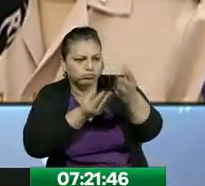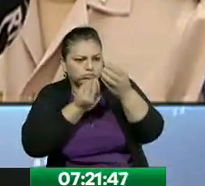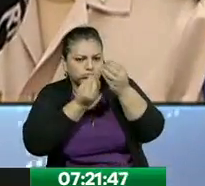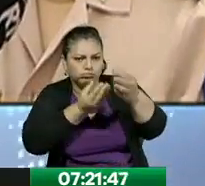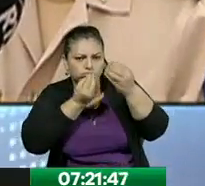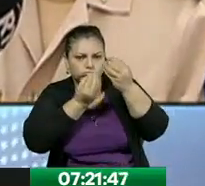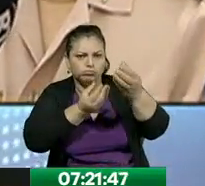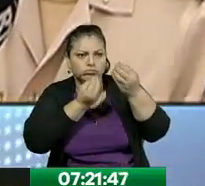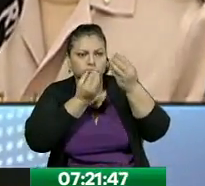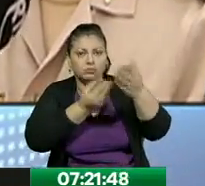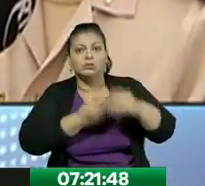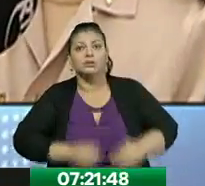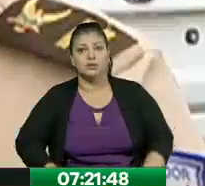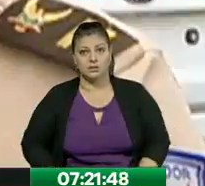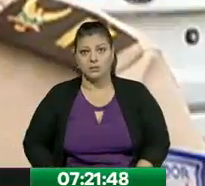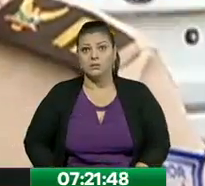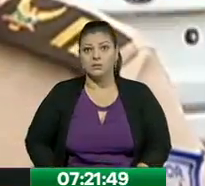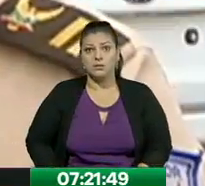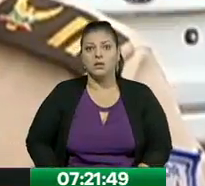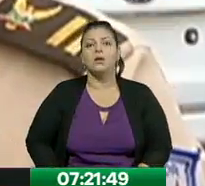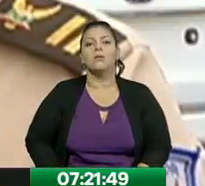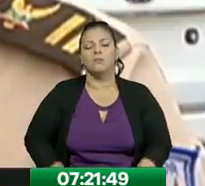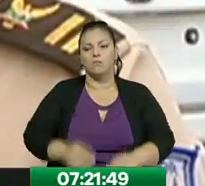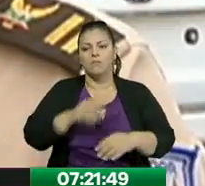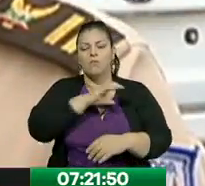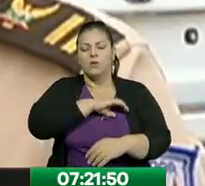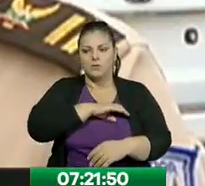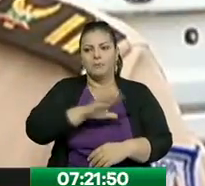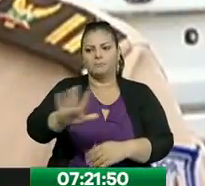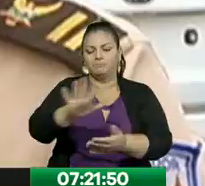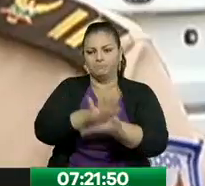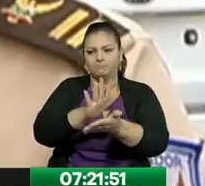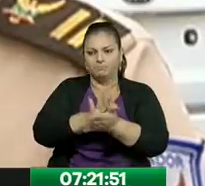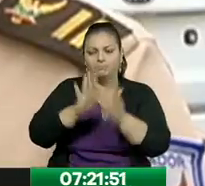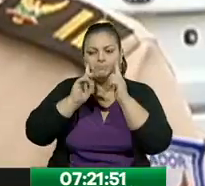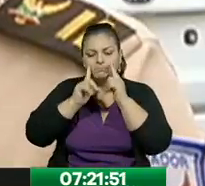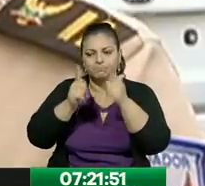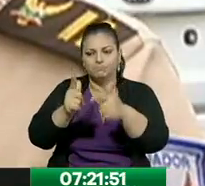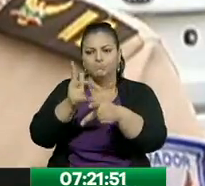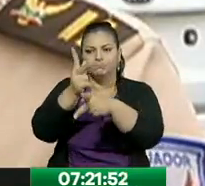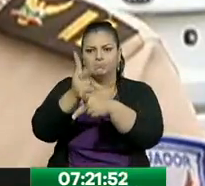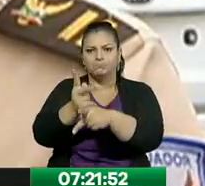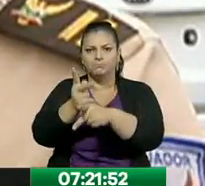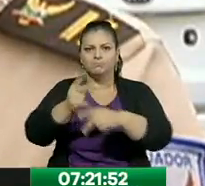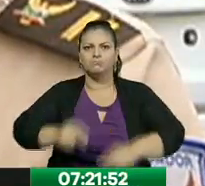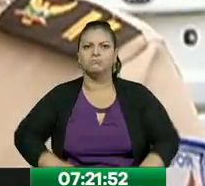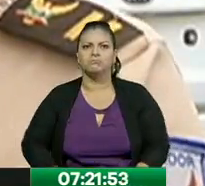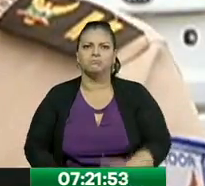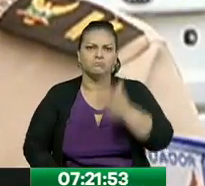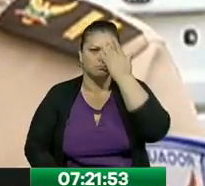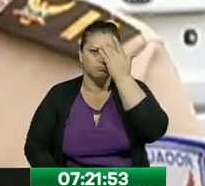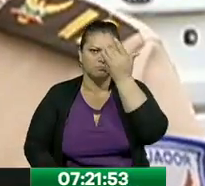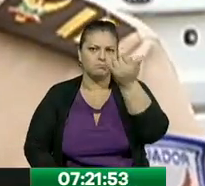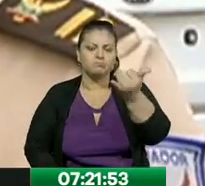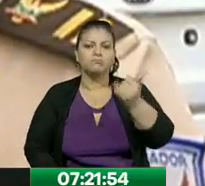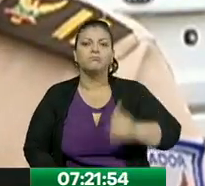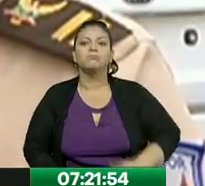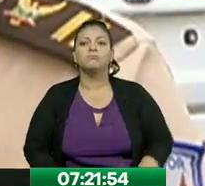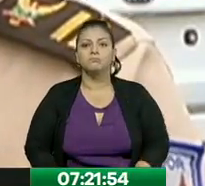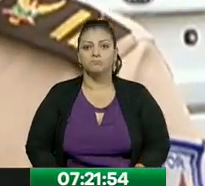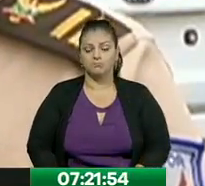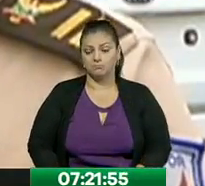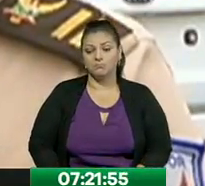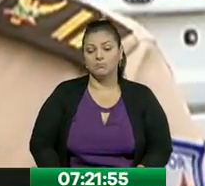tenido anteriormente, hace años atrás, le han matado a un hijo de uno de los señores que está